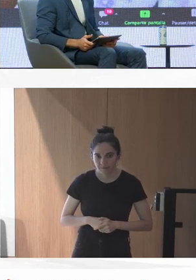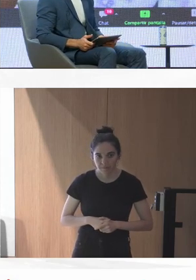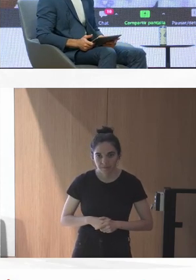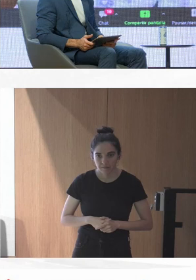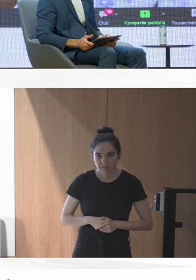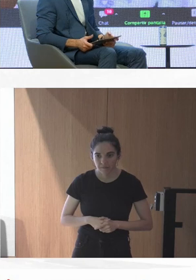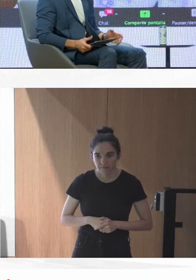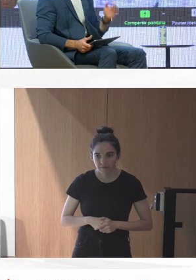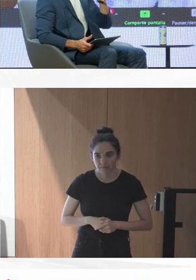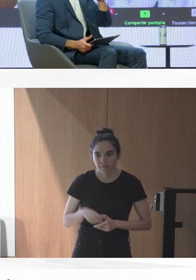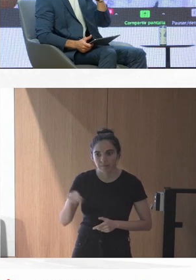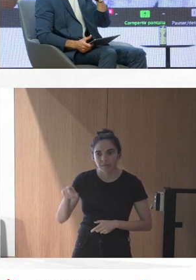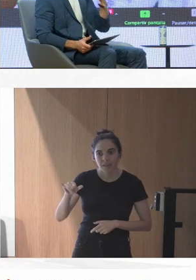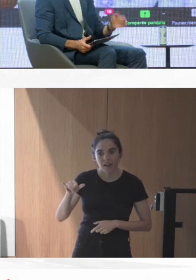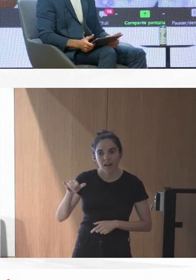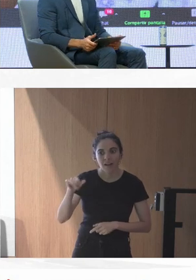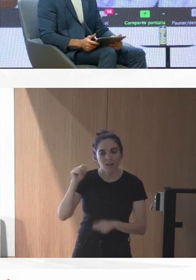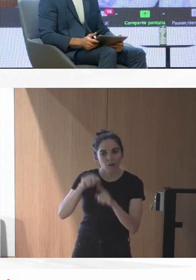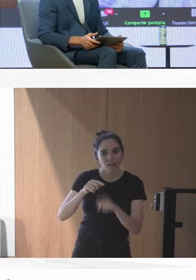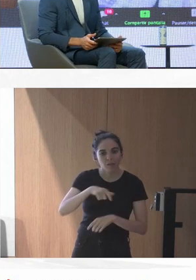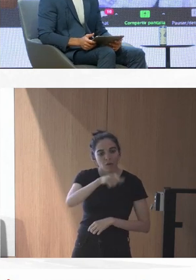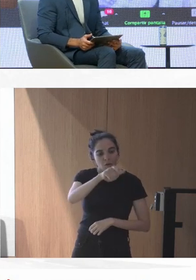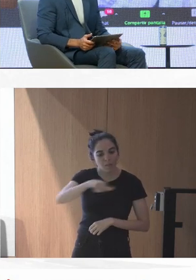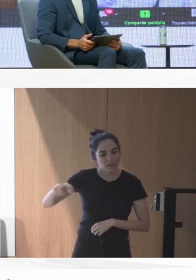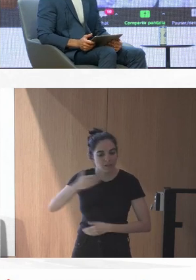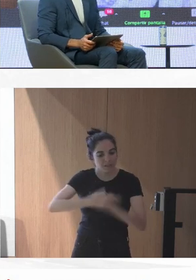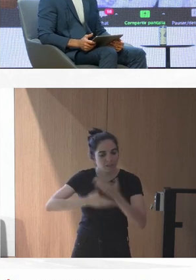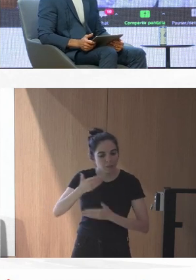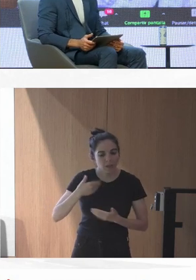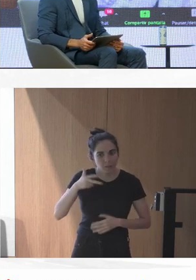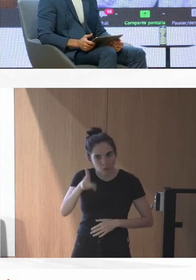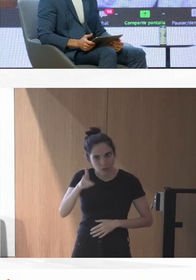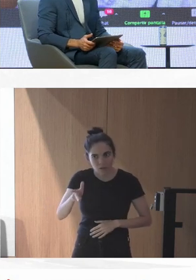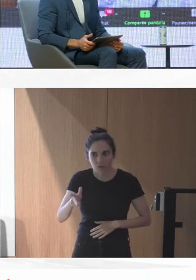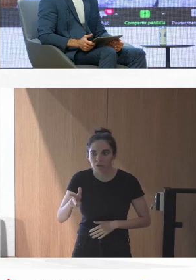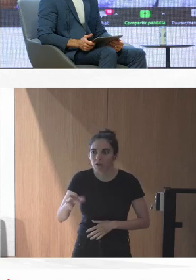están ahí para asegurarnos de que las personas con discapacidad conocen sus derechos de forma eficaz.